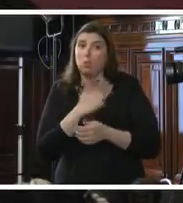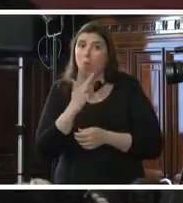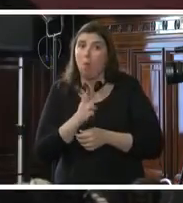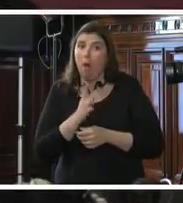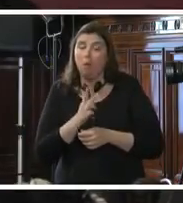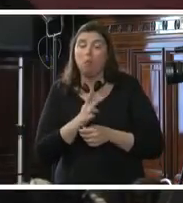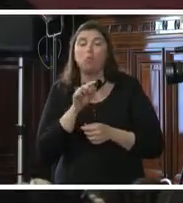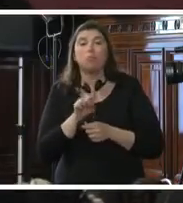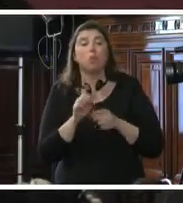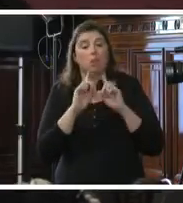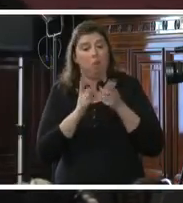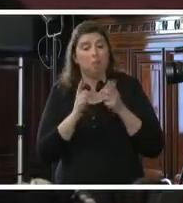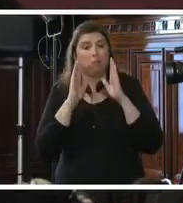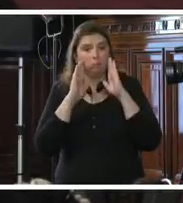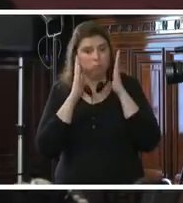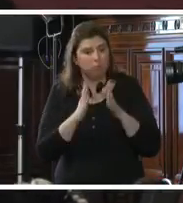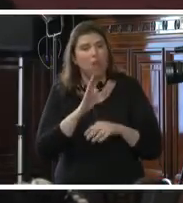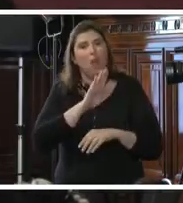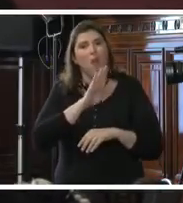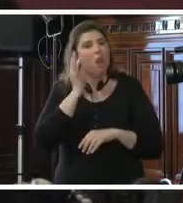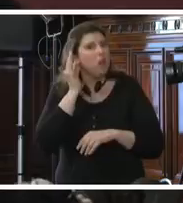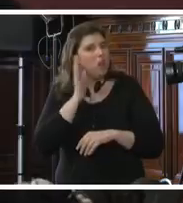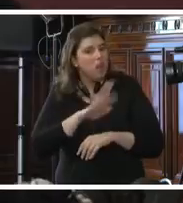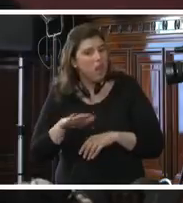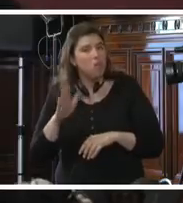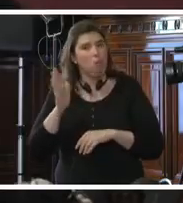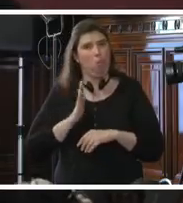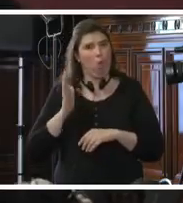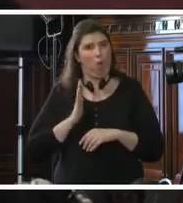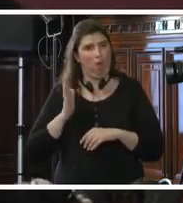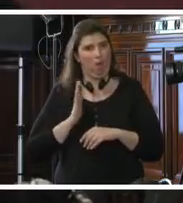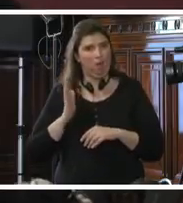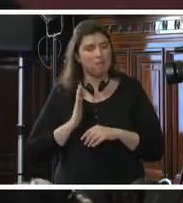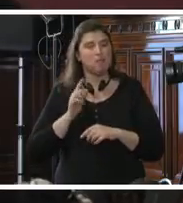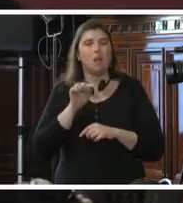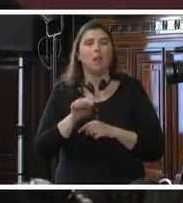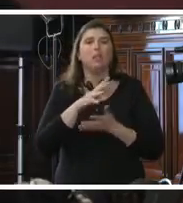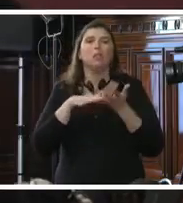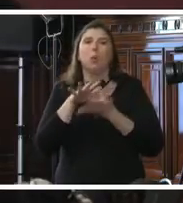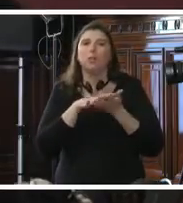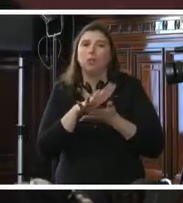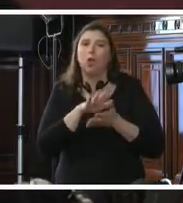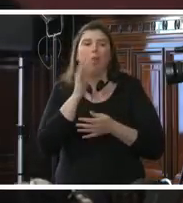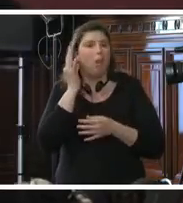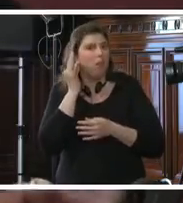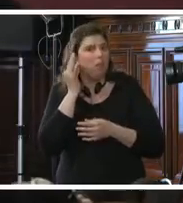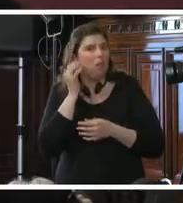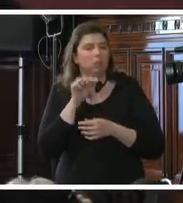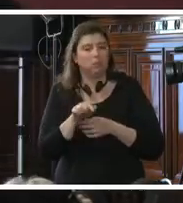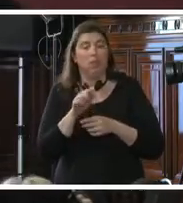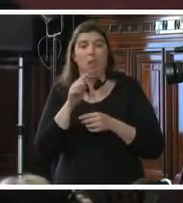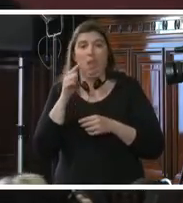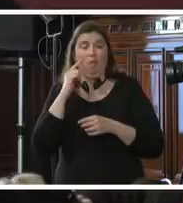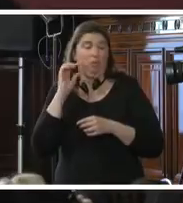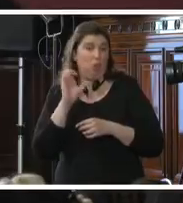de las relatorías de Niñez, Mujer y DESCA, a la situación de las niñas víctimas de violencia sexual y las consecuencias del